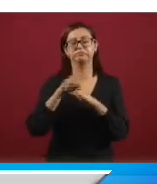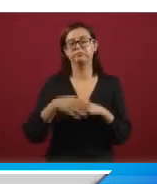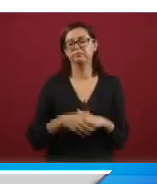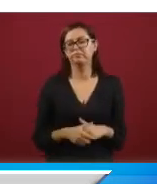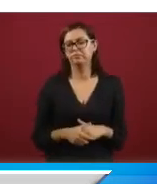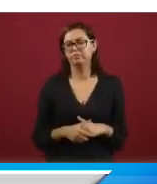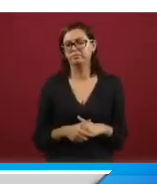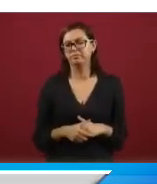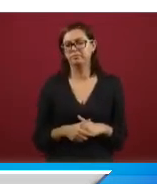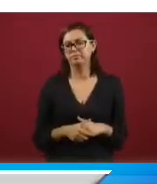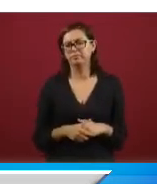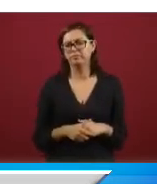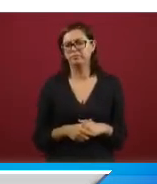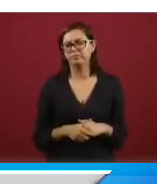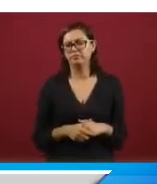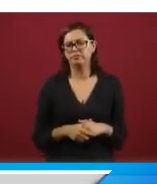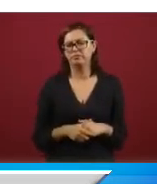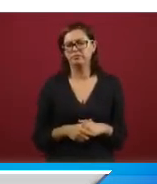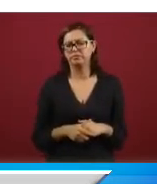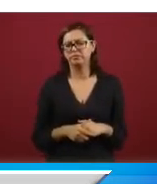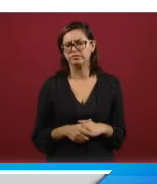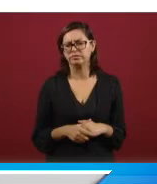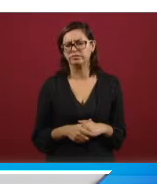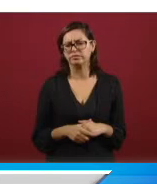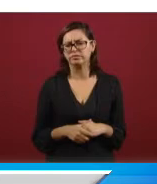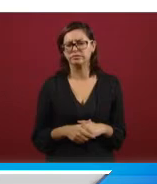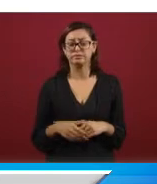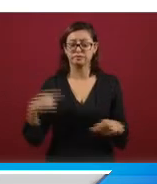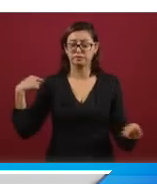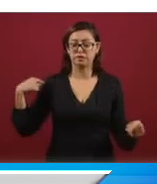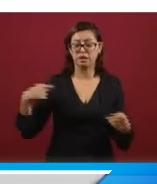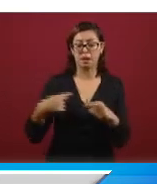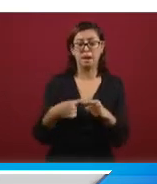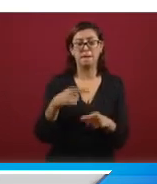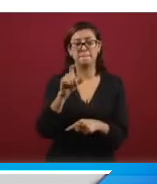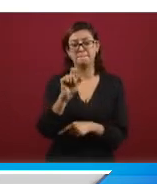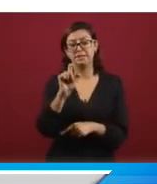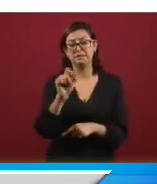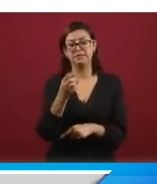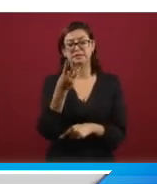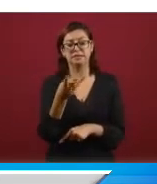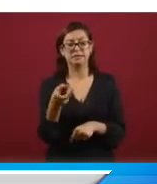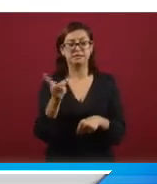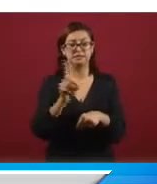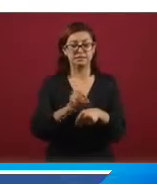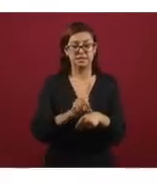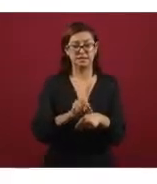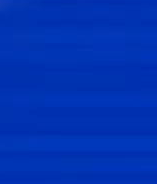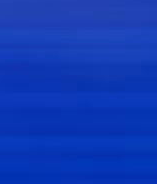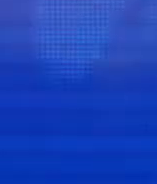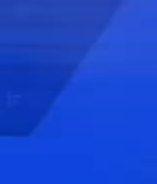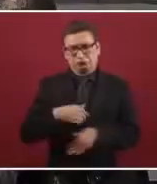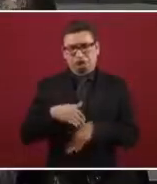últimos 15 años y se espera que las reservas para el fin de la administración lleguen a 8.800 millones de barriles.